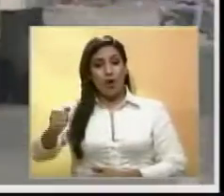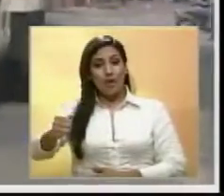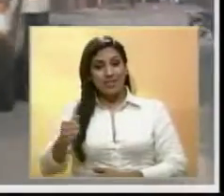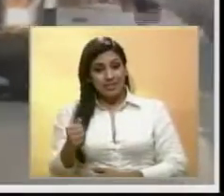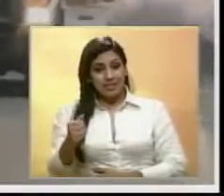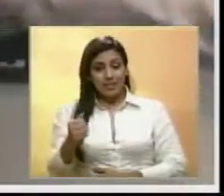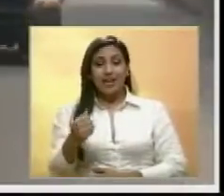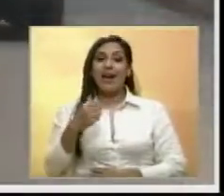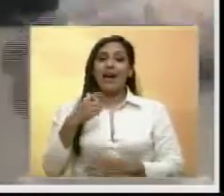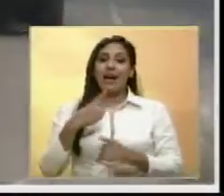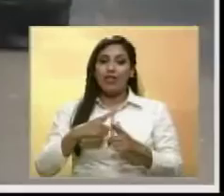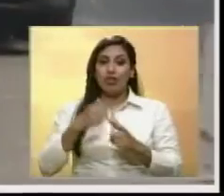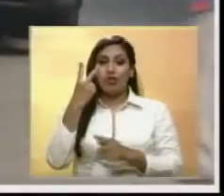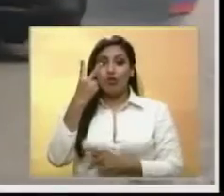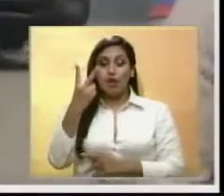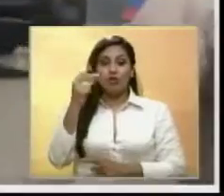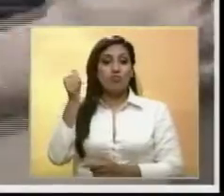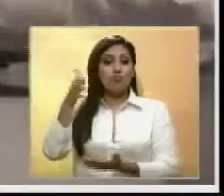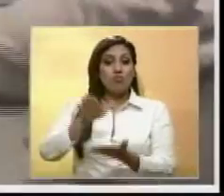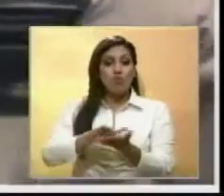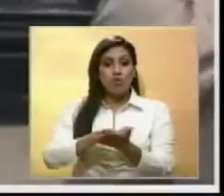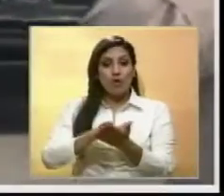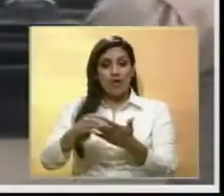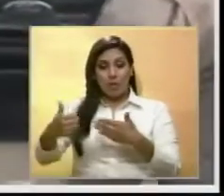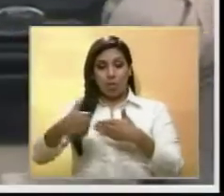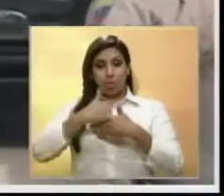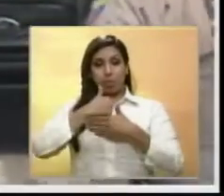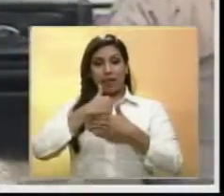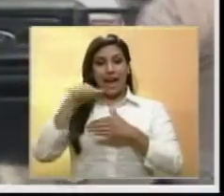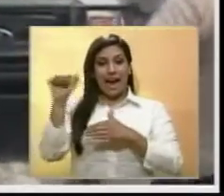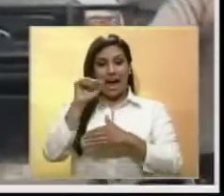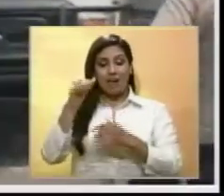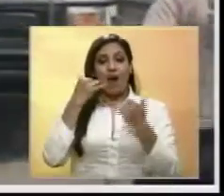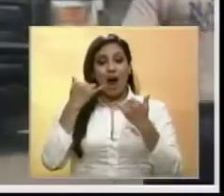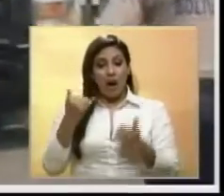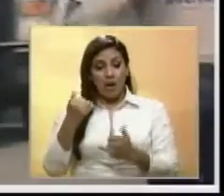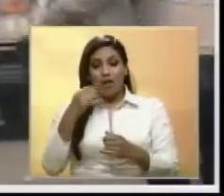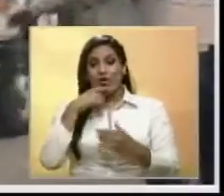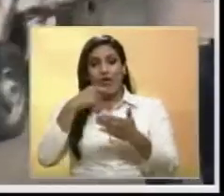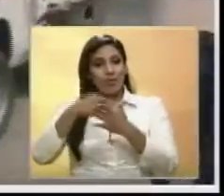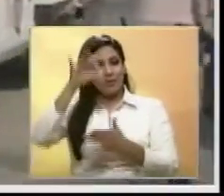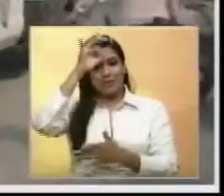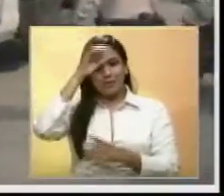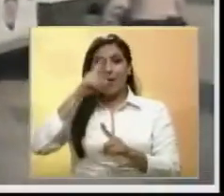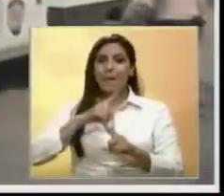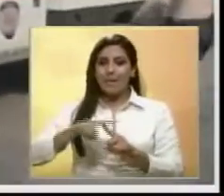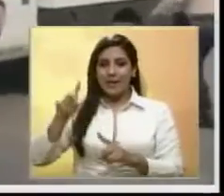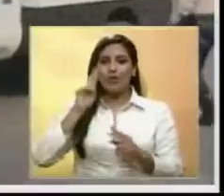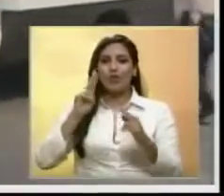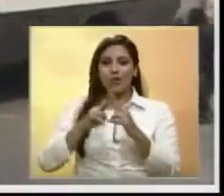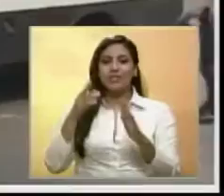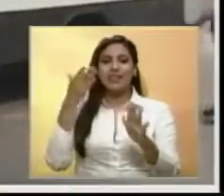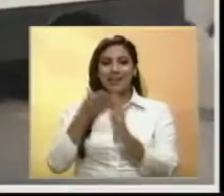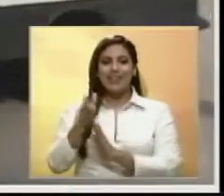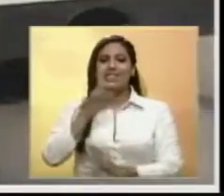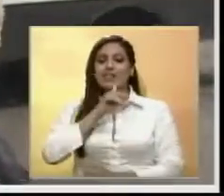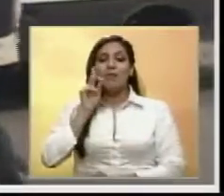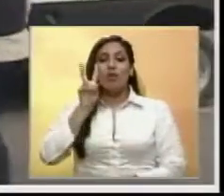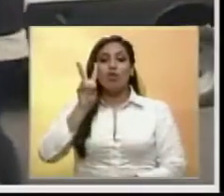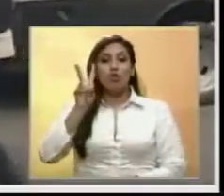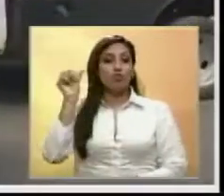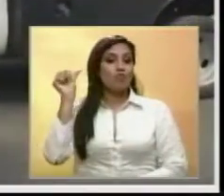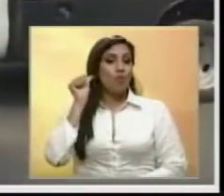policiales, de los cuales 2 murieron. Al momento no se manejan las identificaciones de los mismos, pero se pudo conocer que se trata de